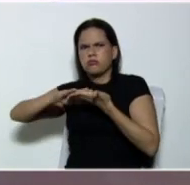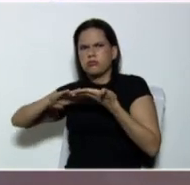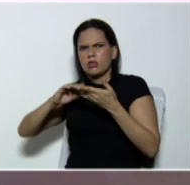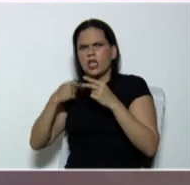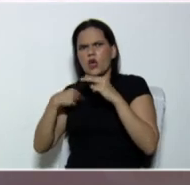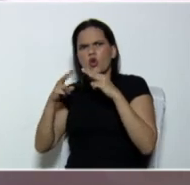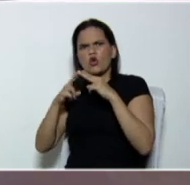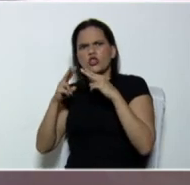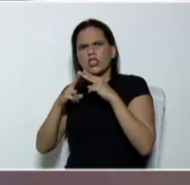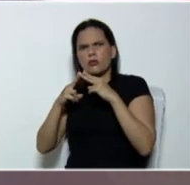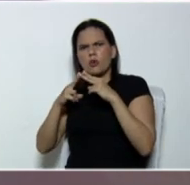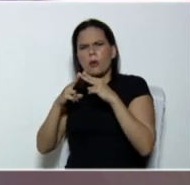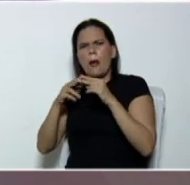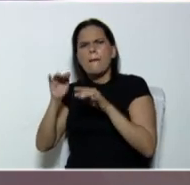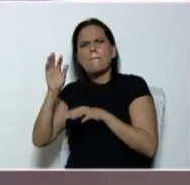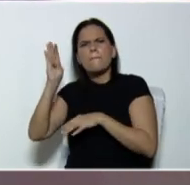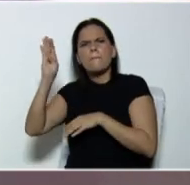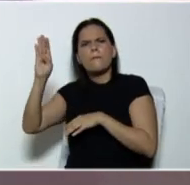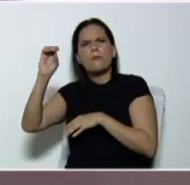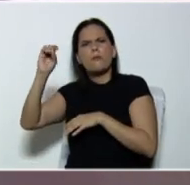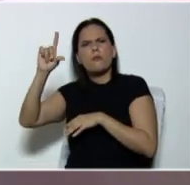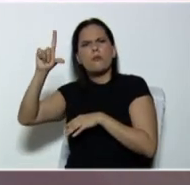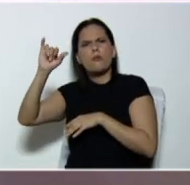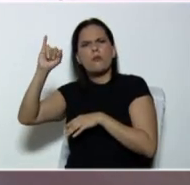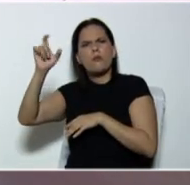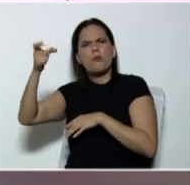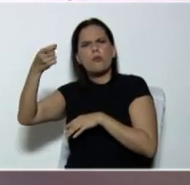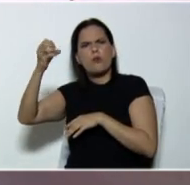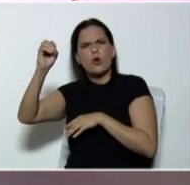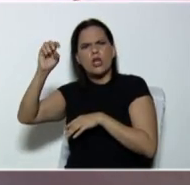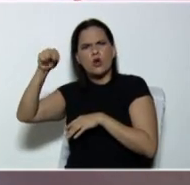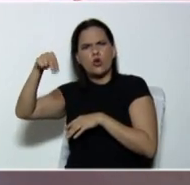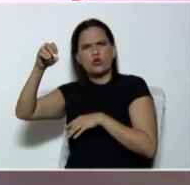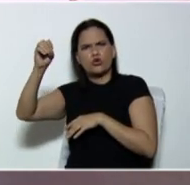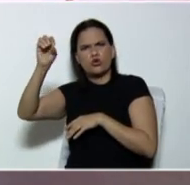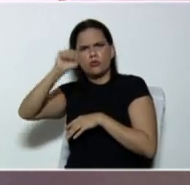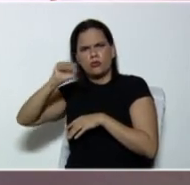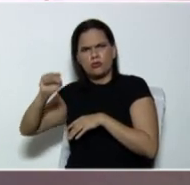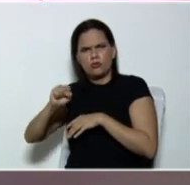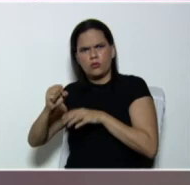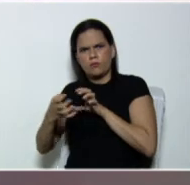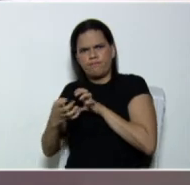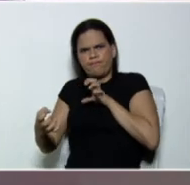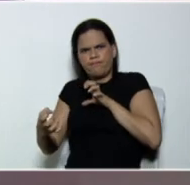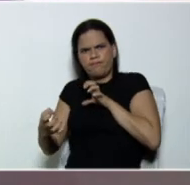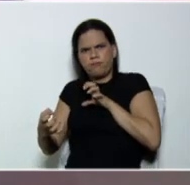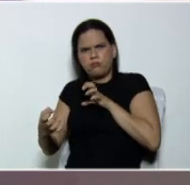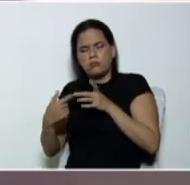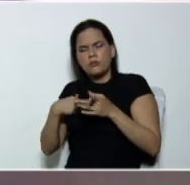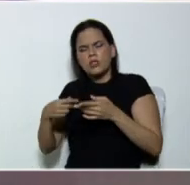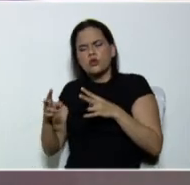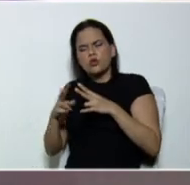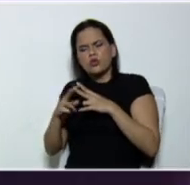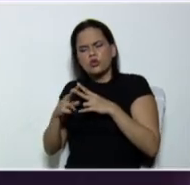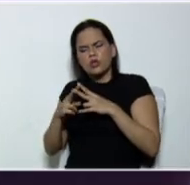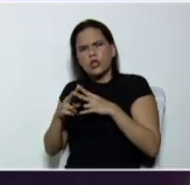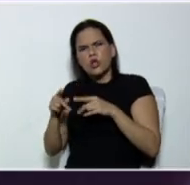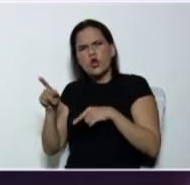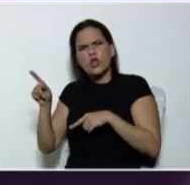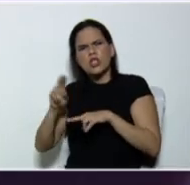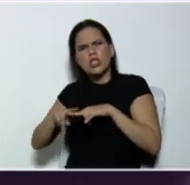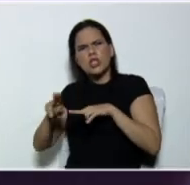recordando que nuestros estudiantes de primer grado se están iniciando en actividades más complejas que realizaban